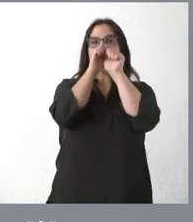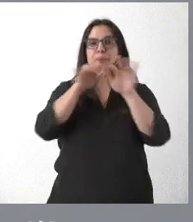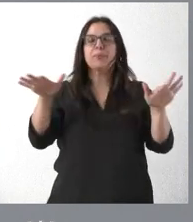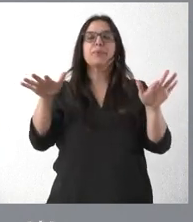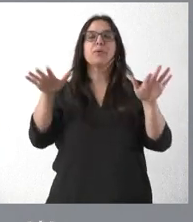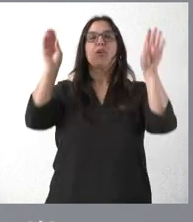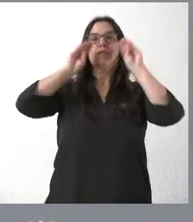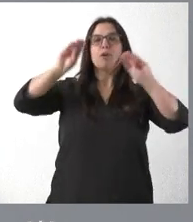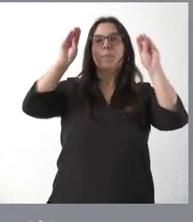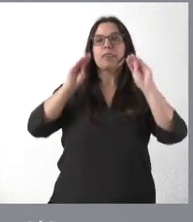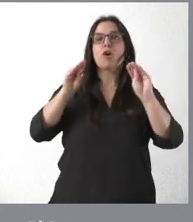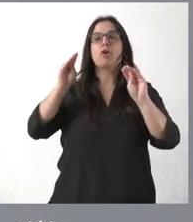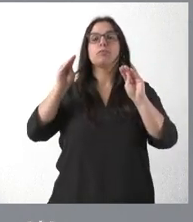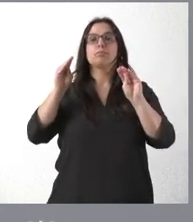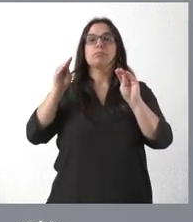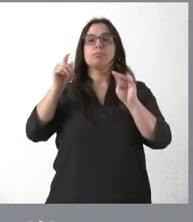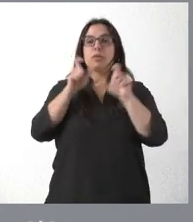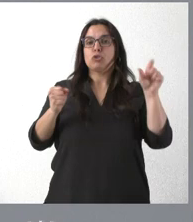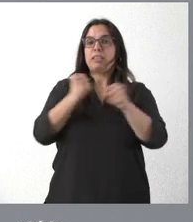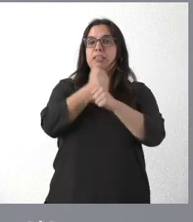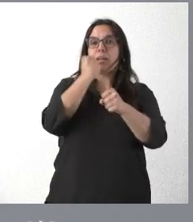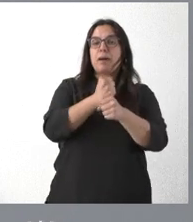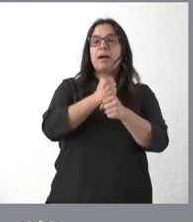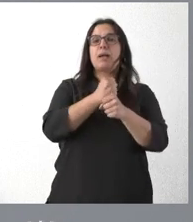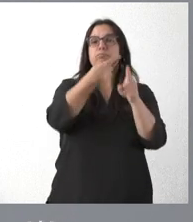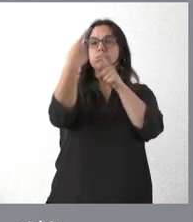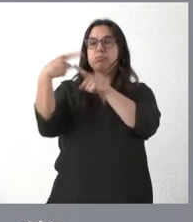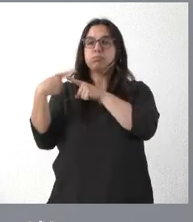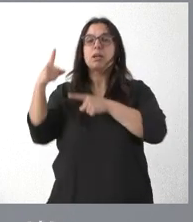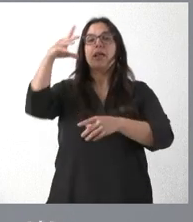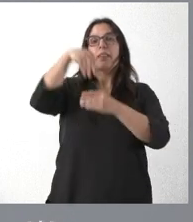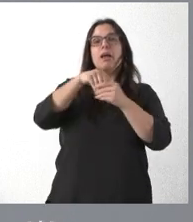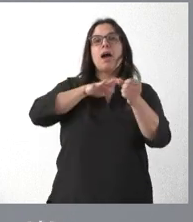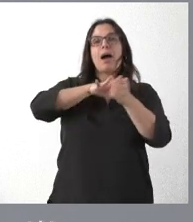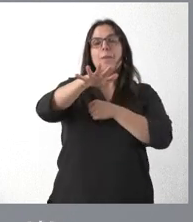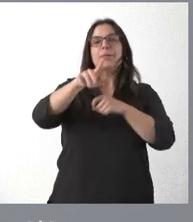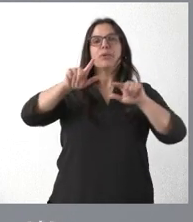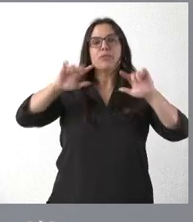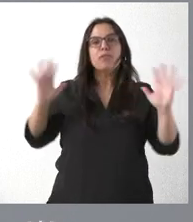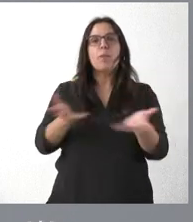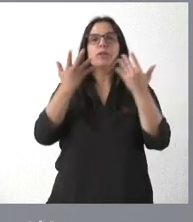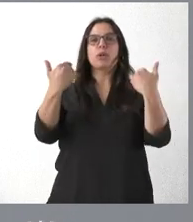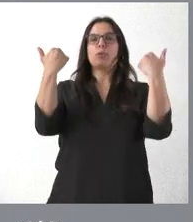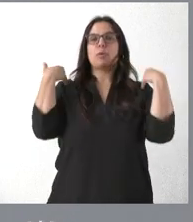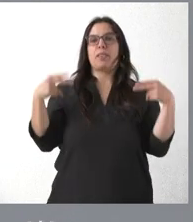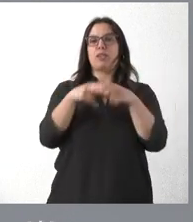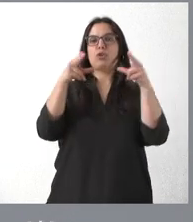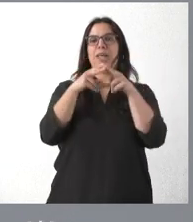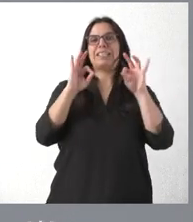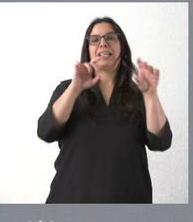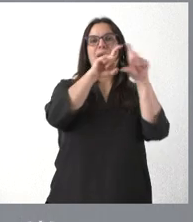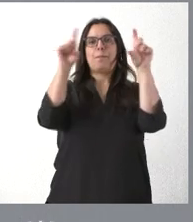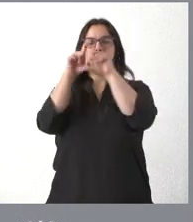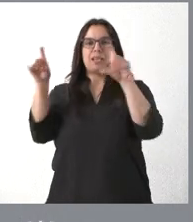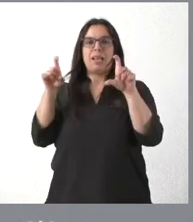formación entre empleados y trabajadores en el ámbito también del fomento de la responsabilidad social empresarial